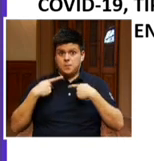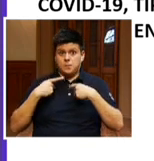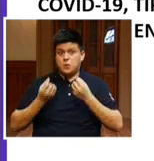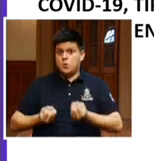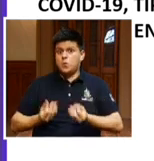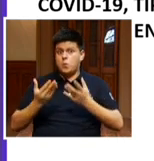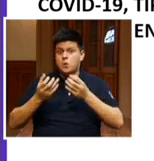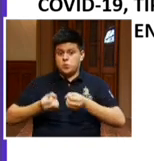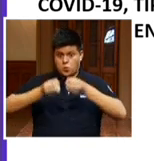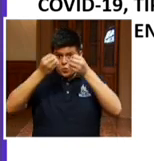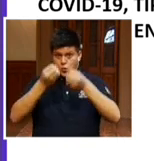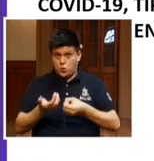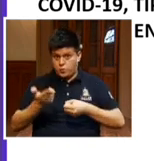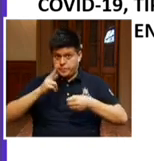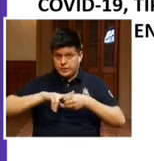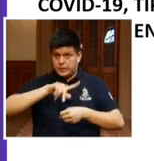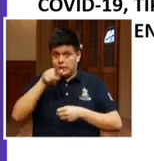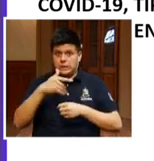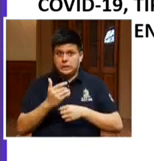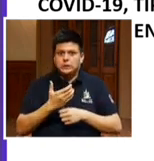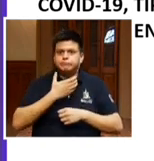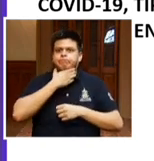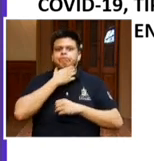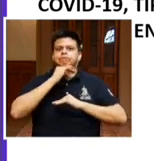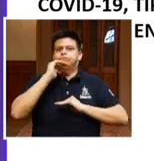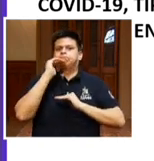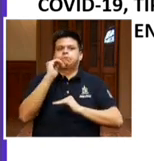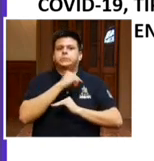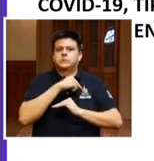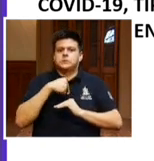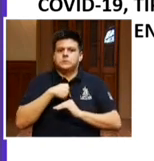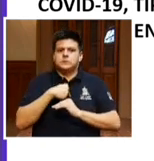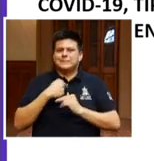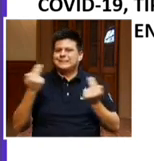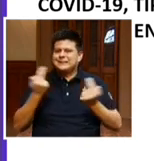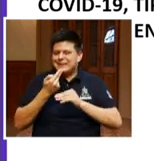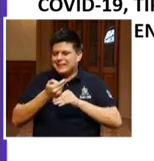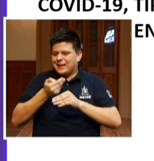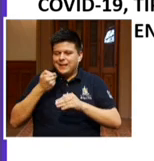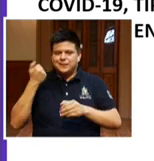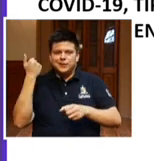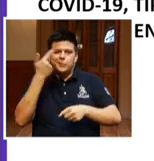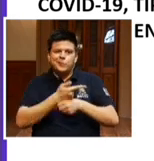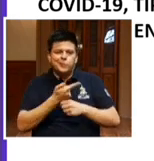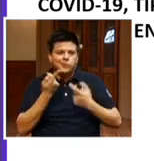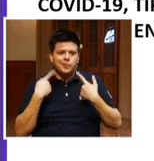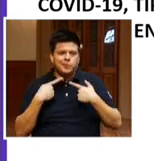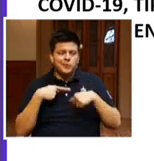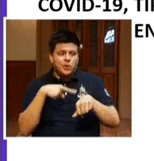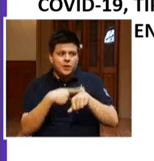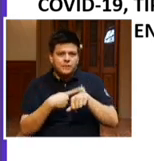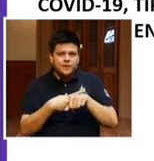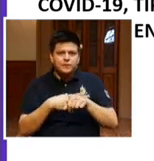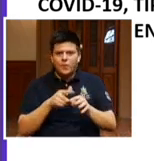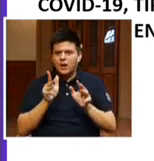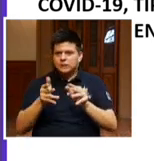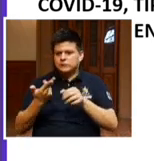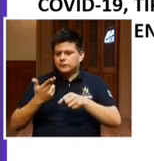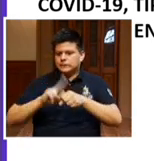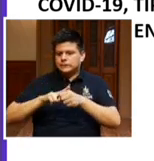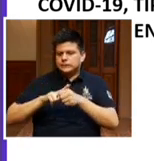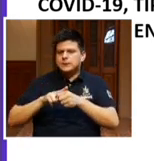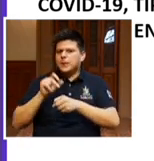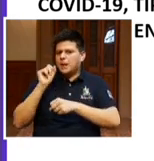más limitada. Entonces, nuestro objetivo será que detectemos tempranamente los casos para que el porcentaje de